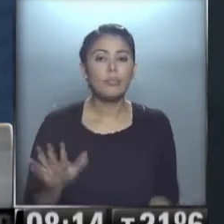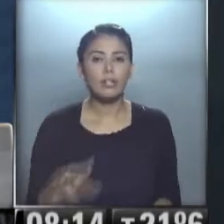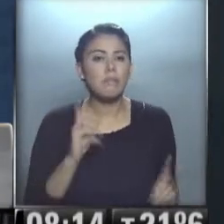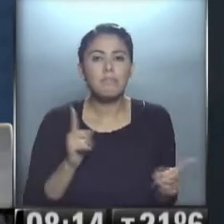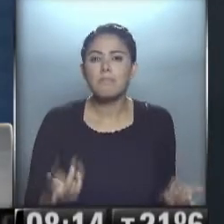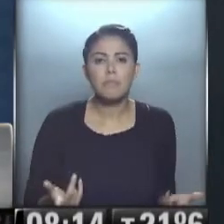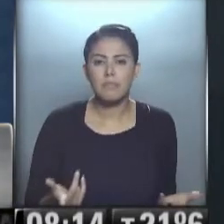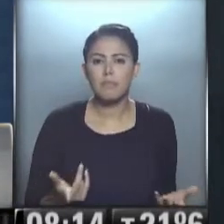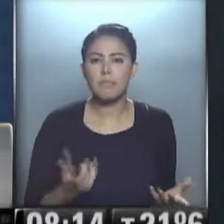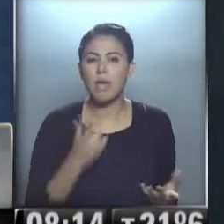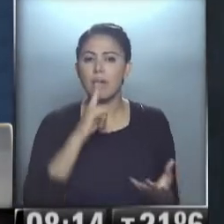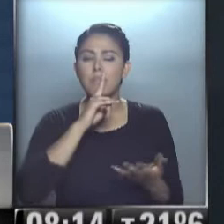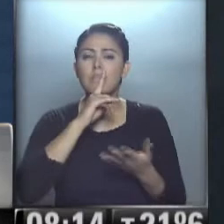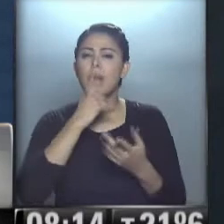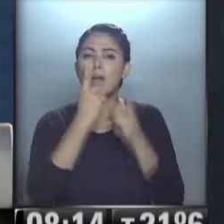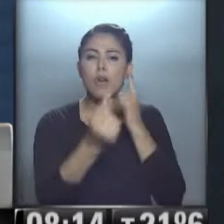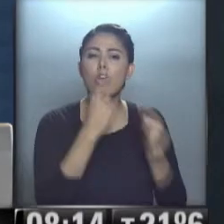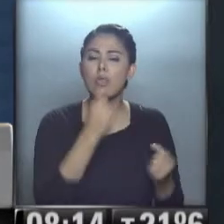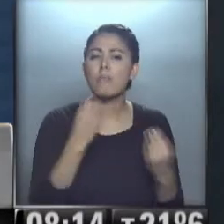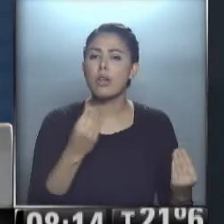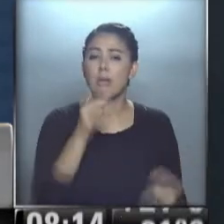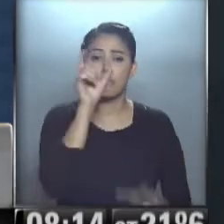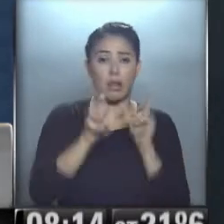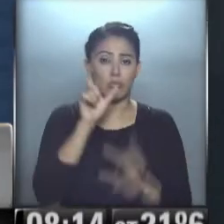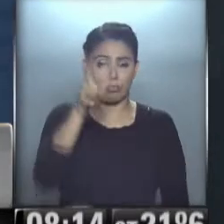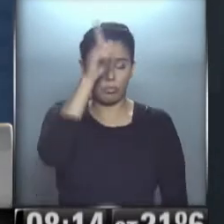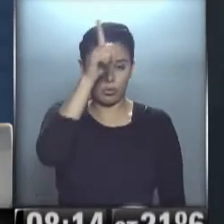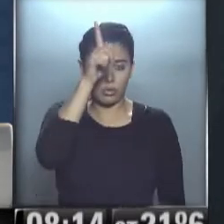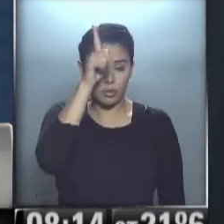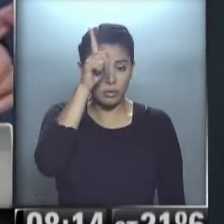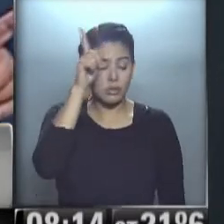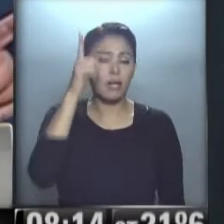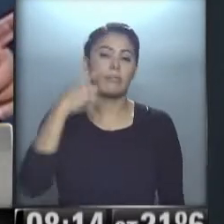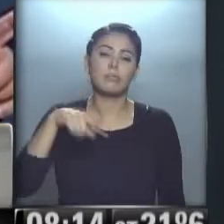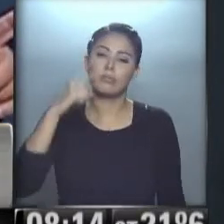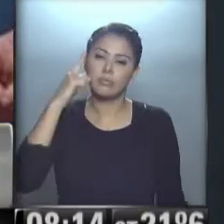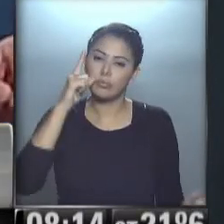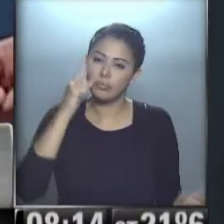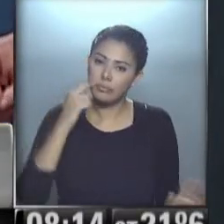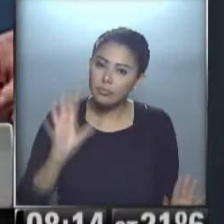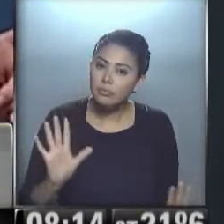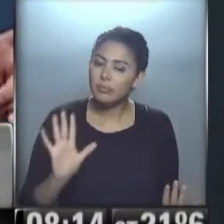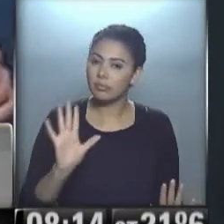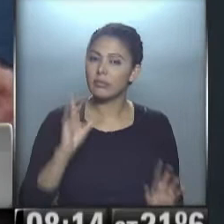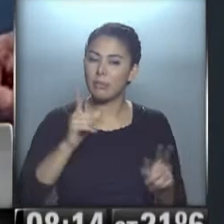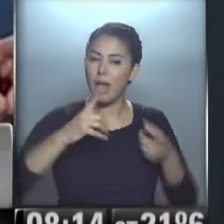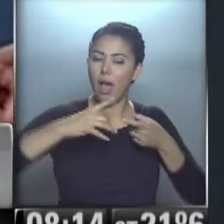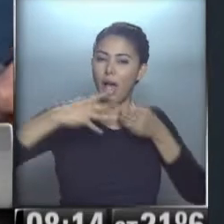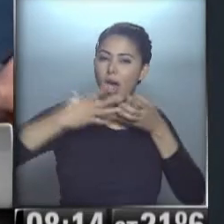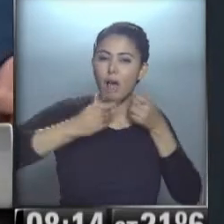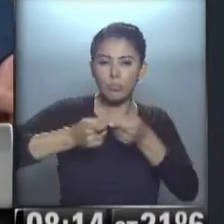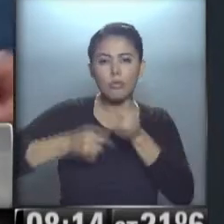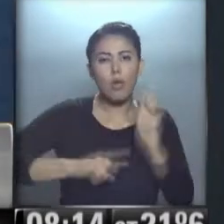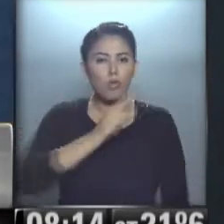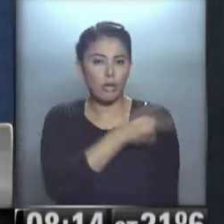misma matriz de protesta, es decir, personal subalterno con teóricamente anuencia por parte de los jefes